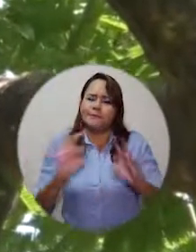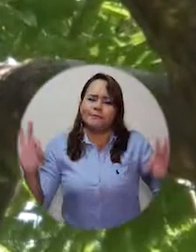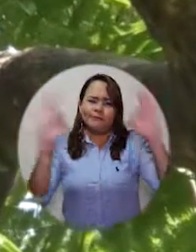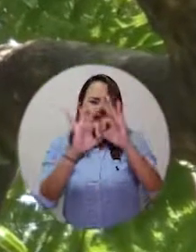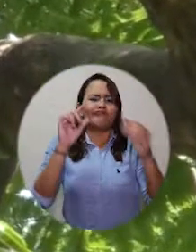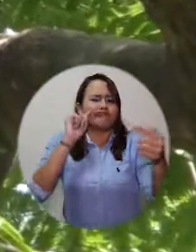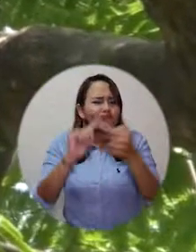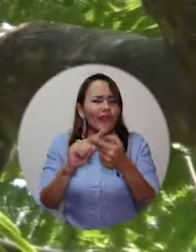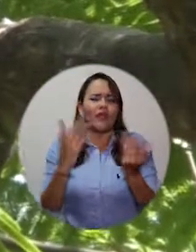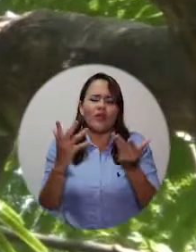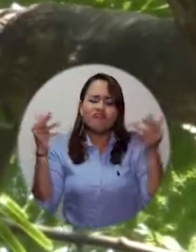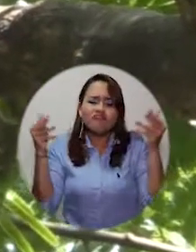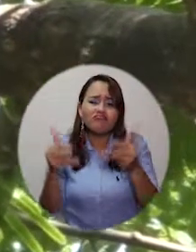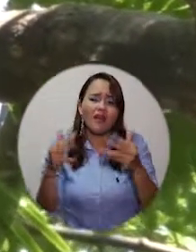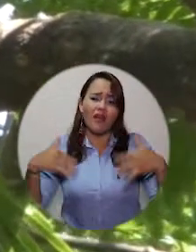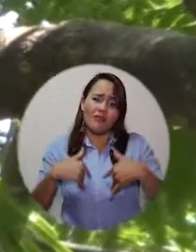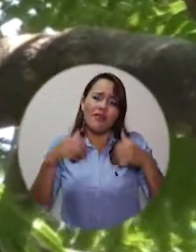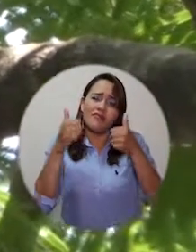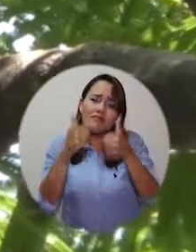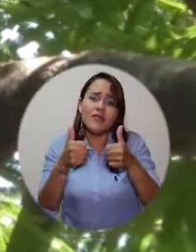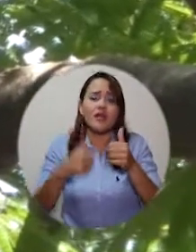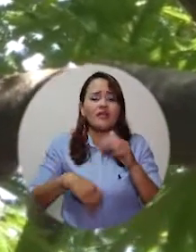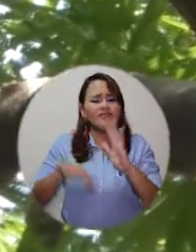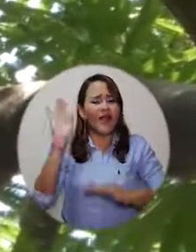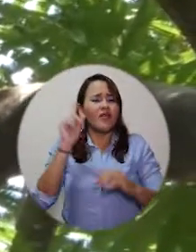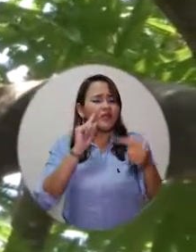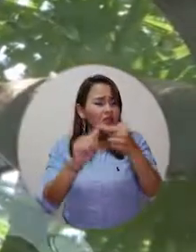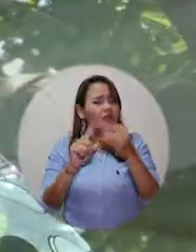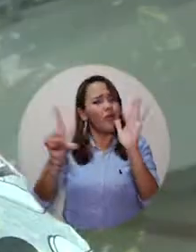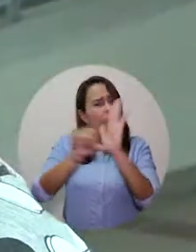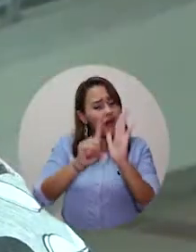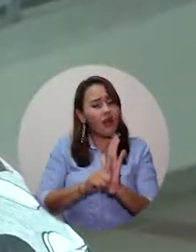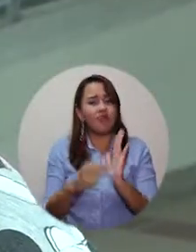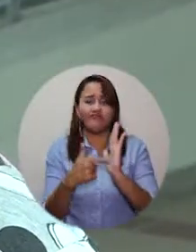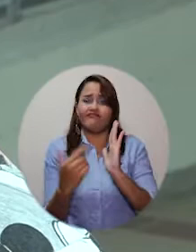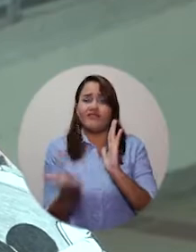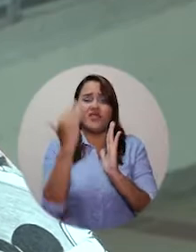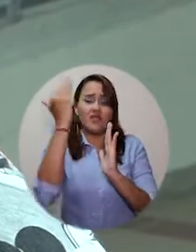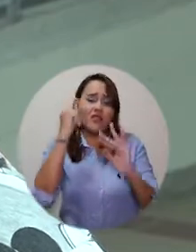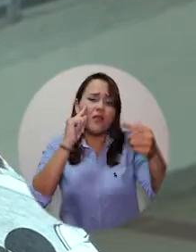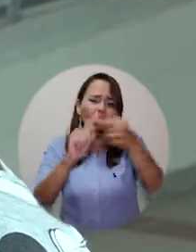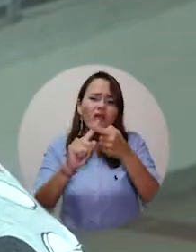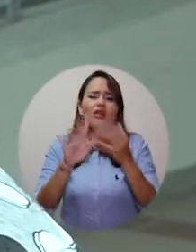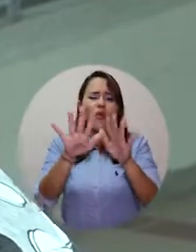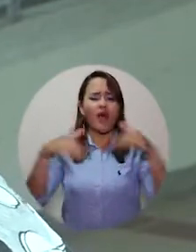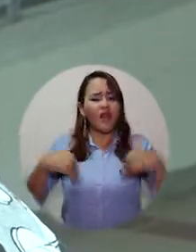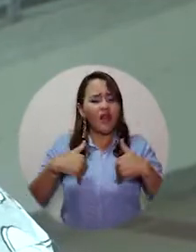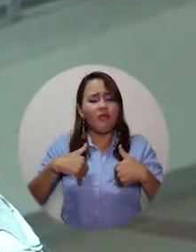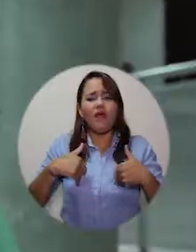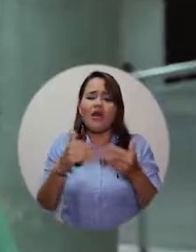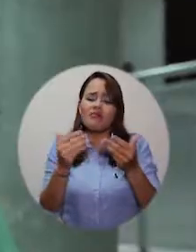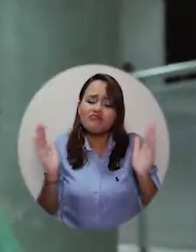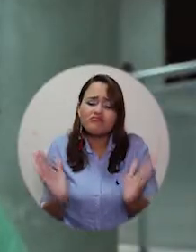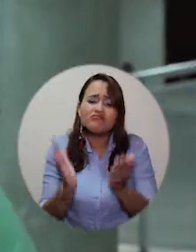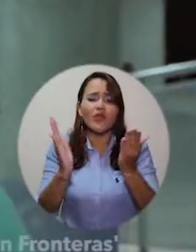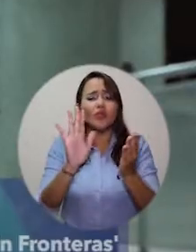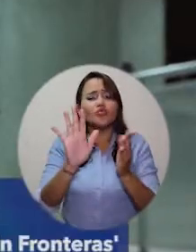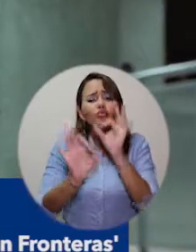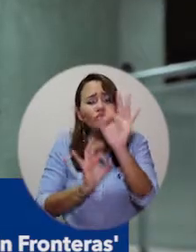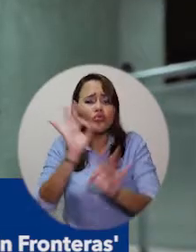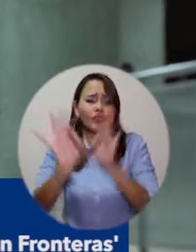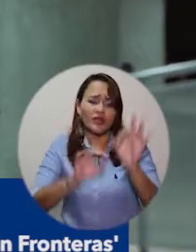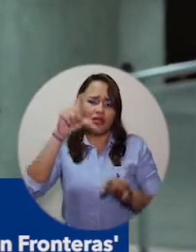situaciones, las leyes que van a velar por el desarrollo óptimo de una población animal en buen estado. Muy contento